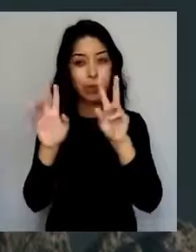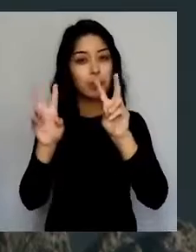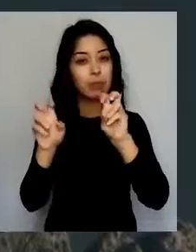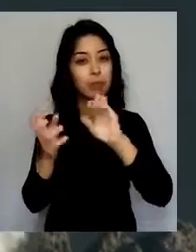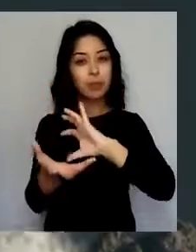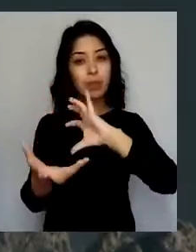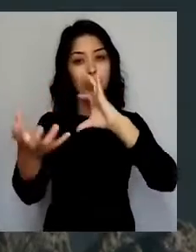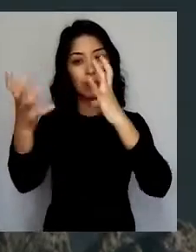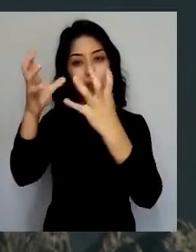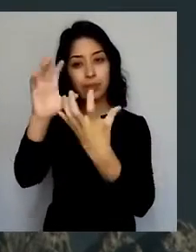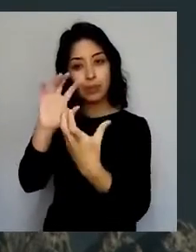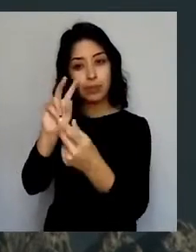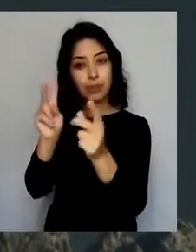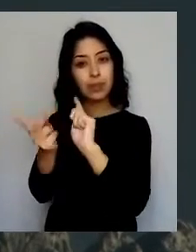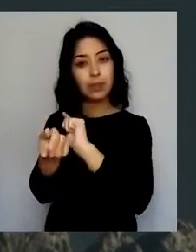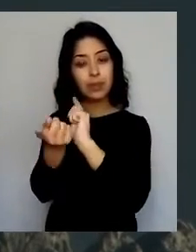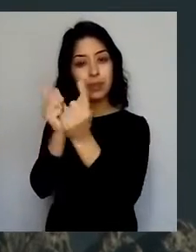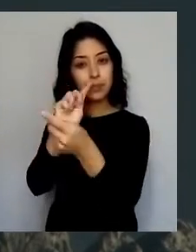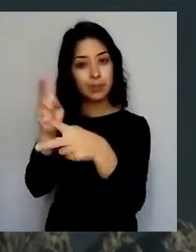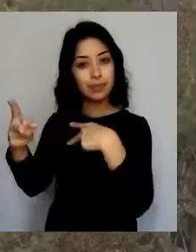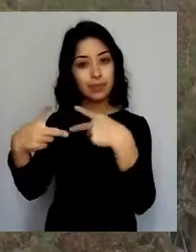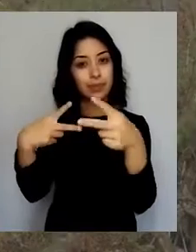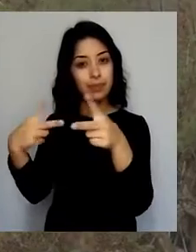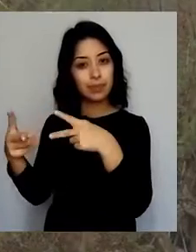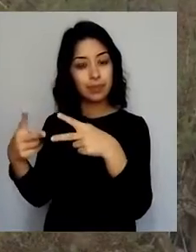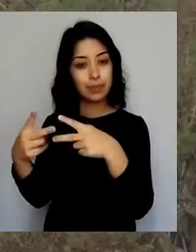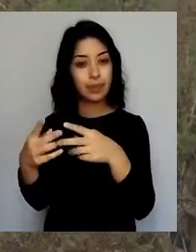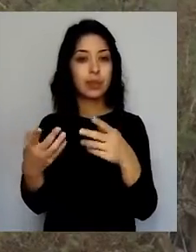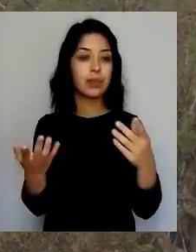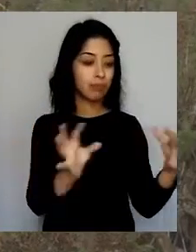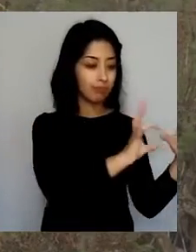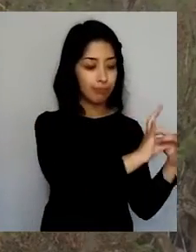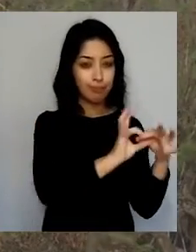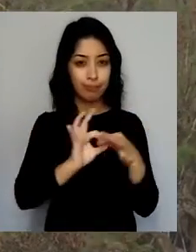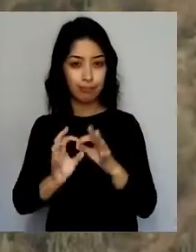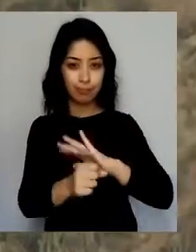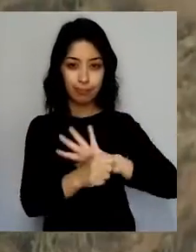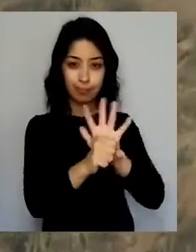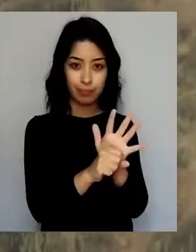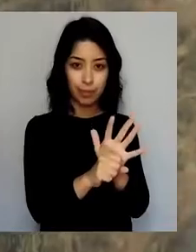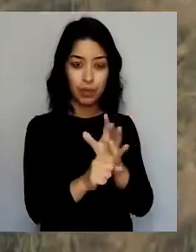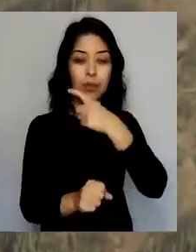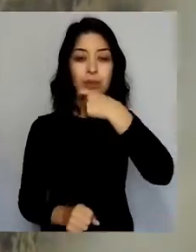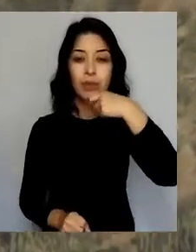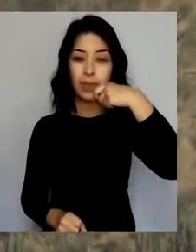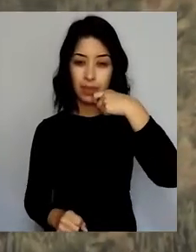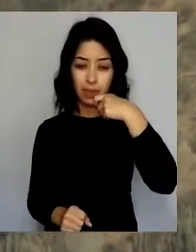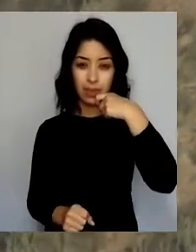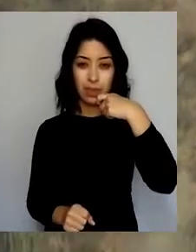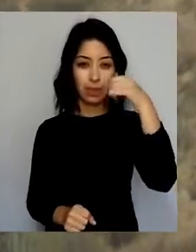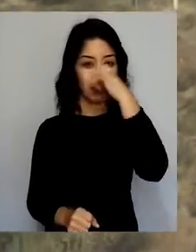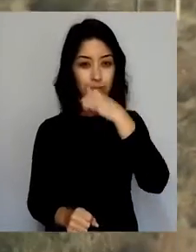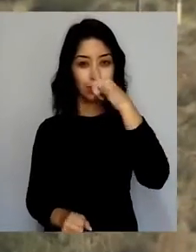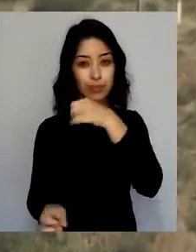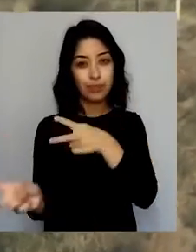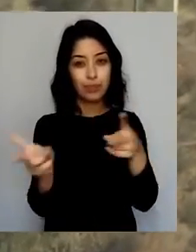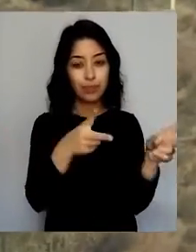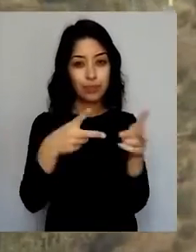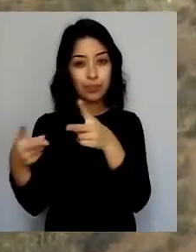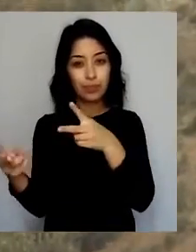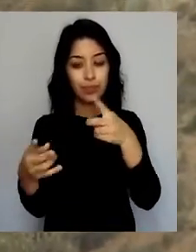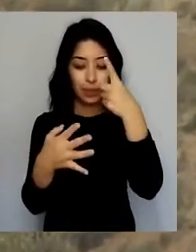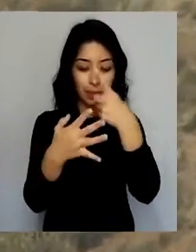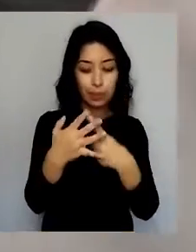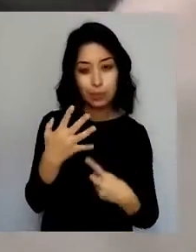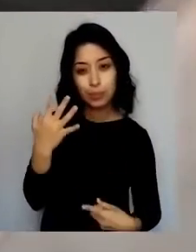climático también se vinculan a este virus. La sequía, la contaminación ambiental y la gran cantidad de desechos plásticos que